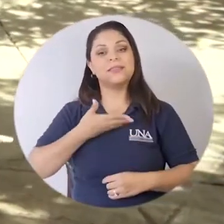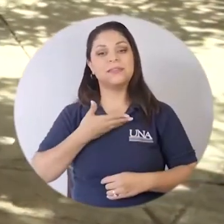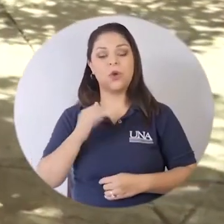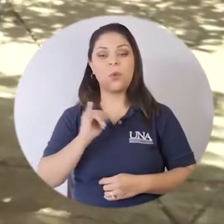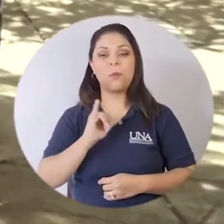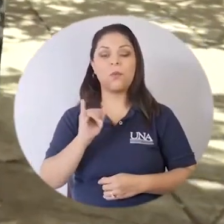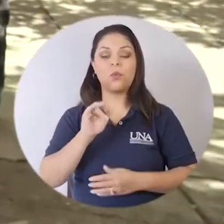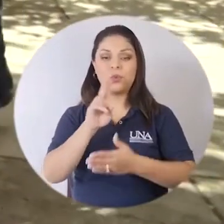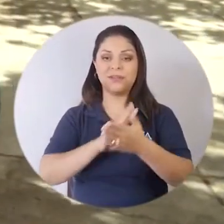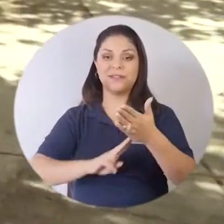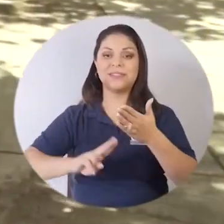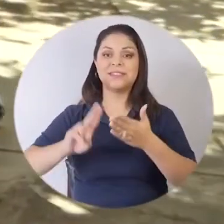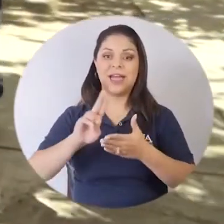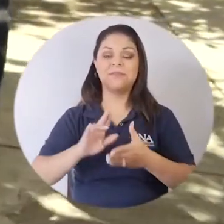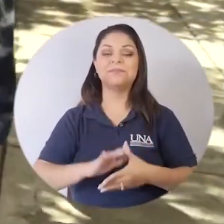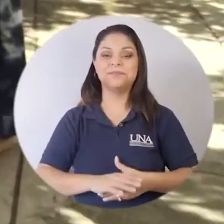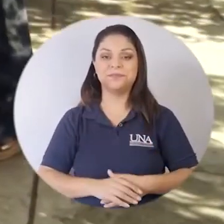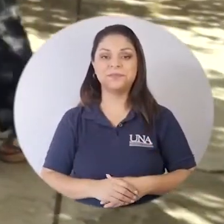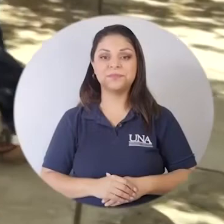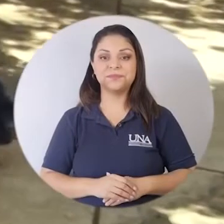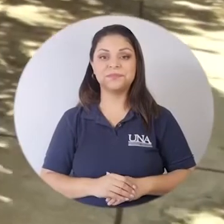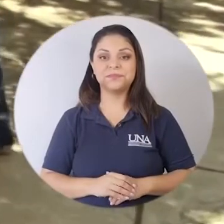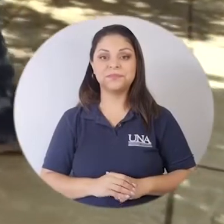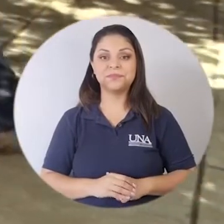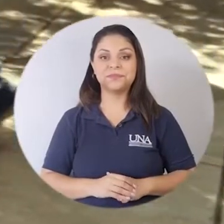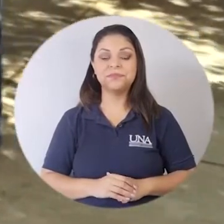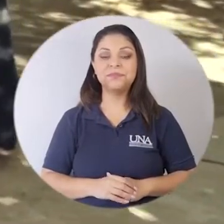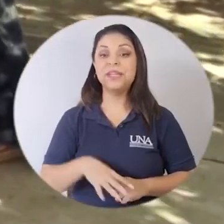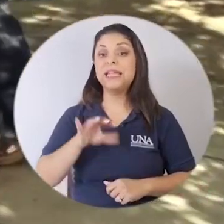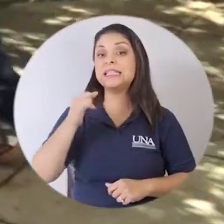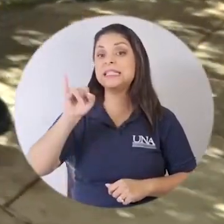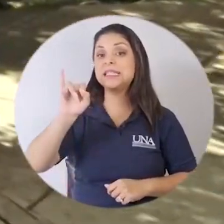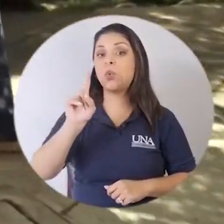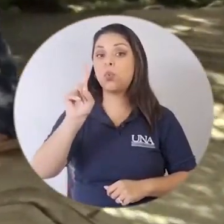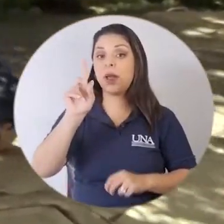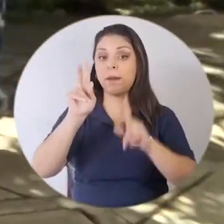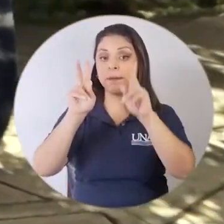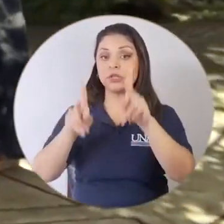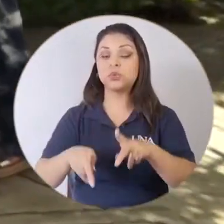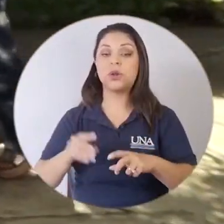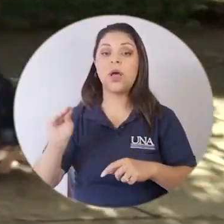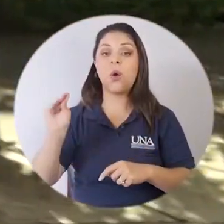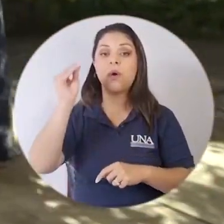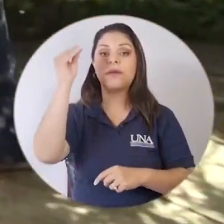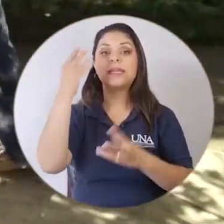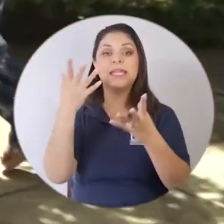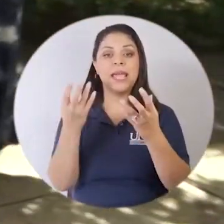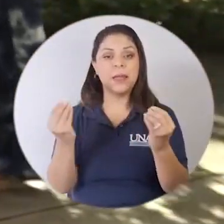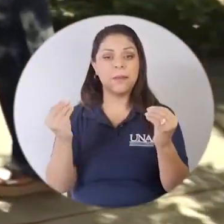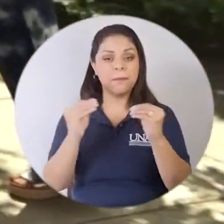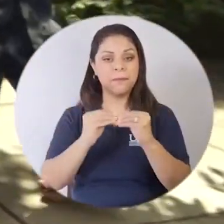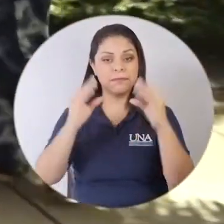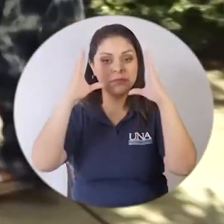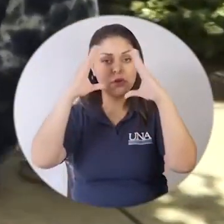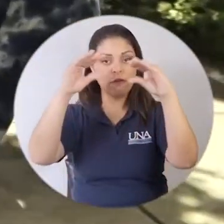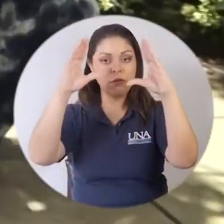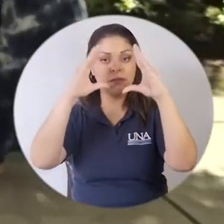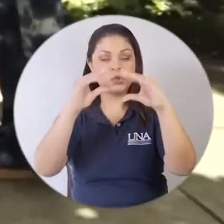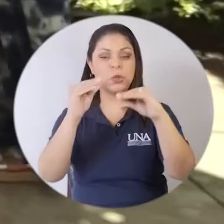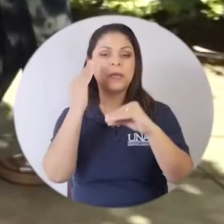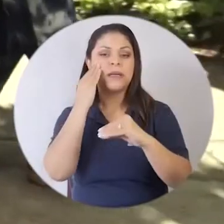universidad. Ahora, si una persona joven quiere obtener más información sobre